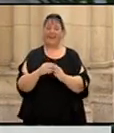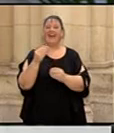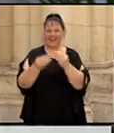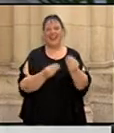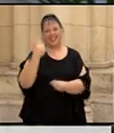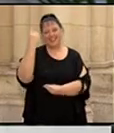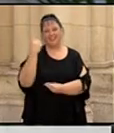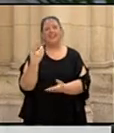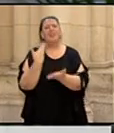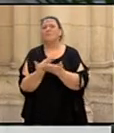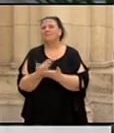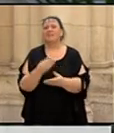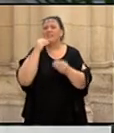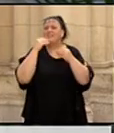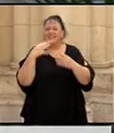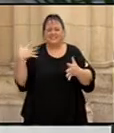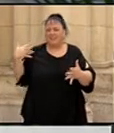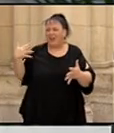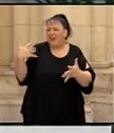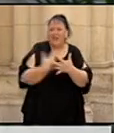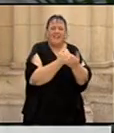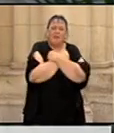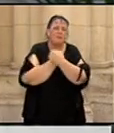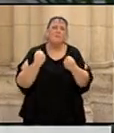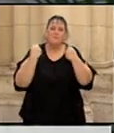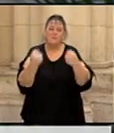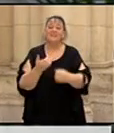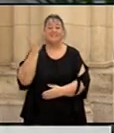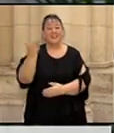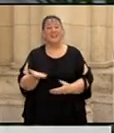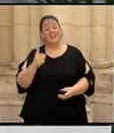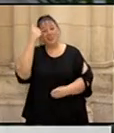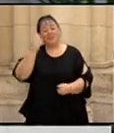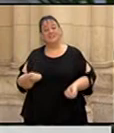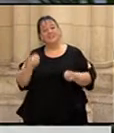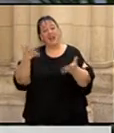es la demostración histórica de ese gran amor de Dios al mundo.